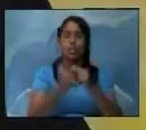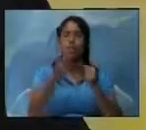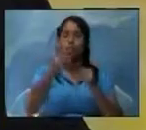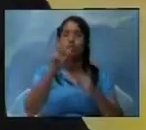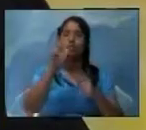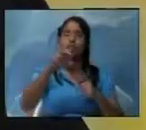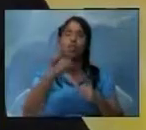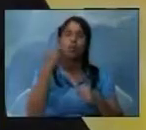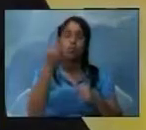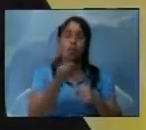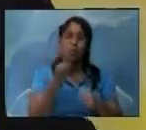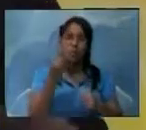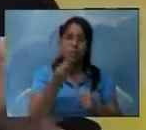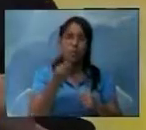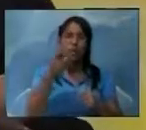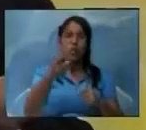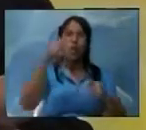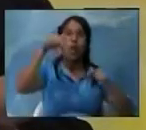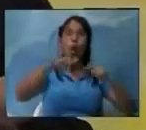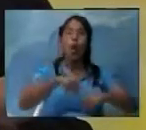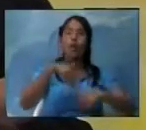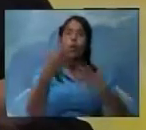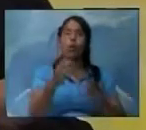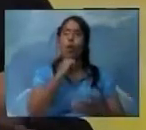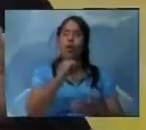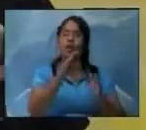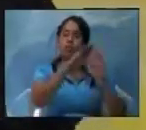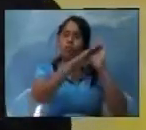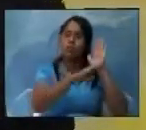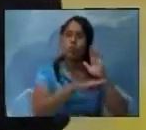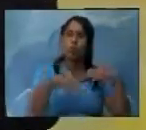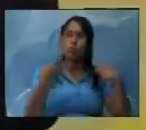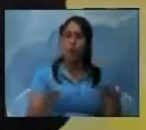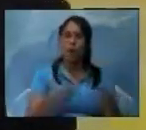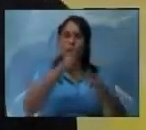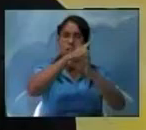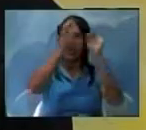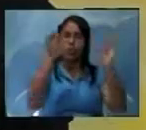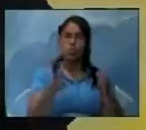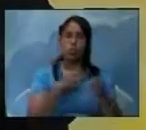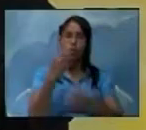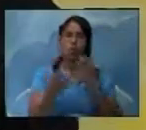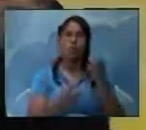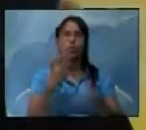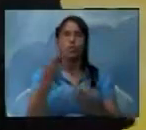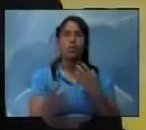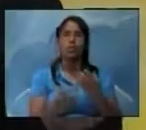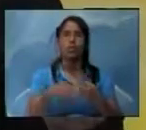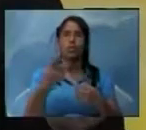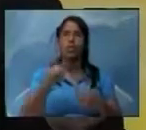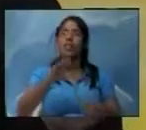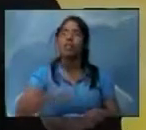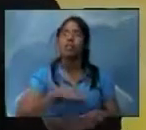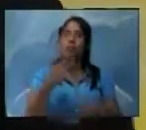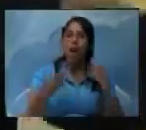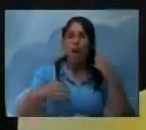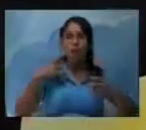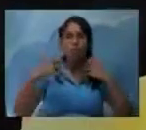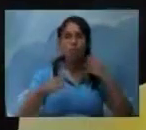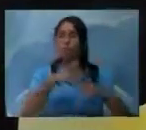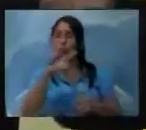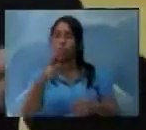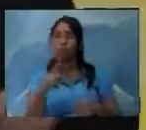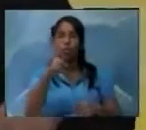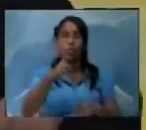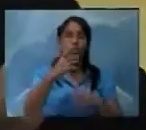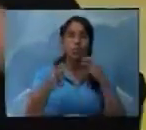Sadrá, Mexá y Abednego. Hoy, ¿cuál es tu condición? ¿Cuál es tu horno de fuego que te puedes angustiar? No,